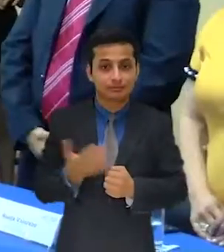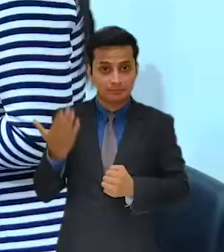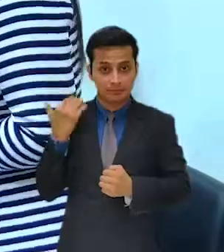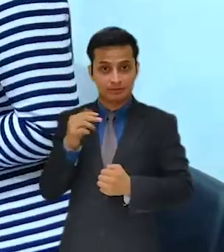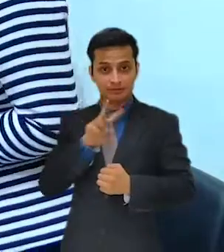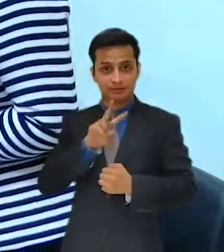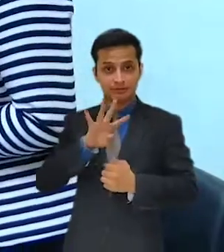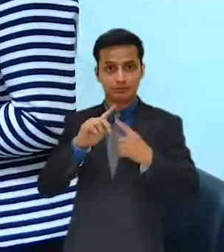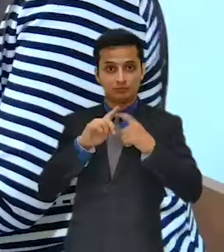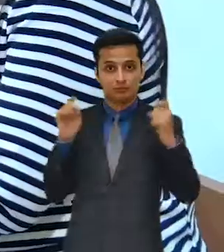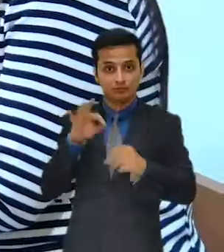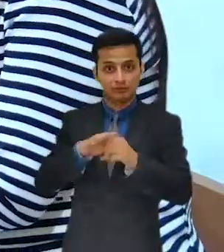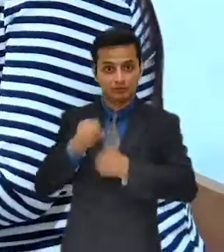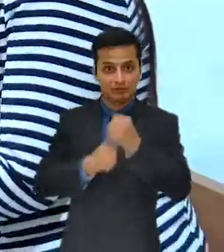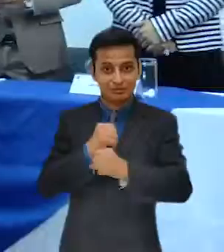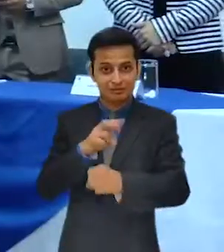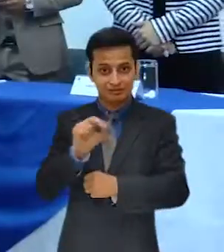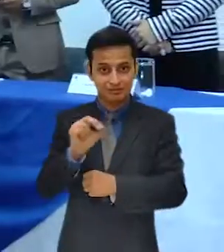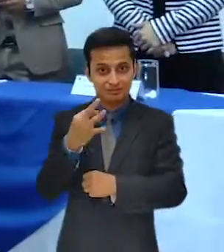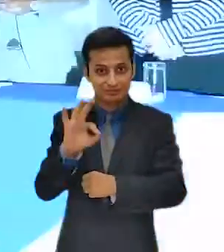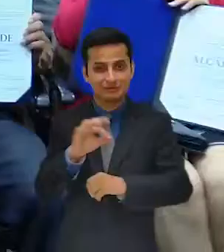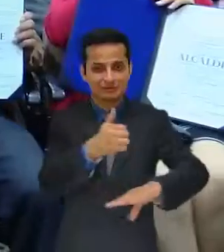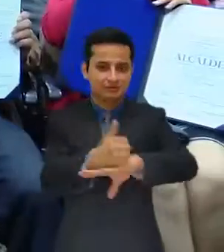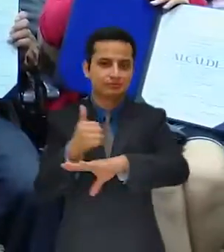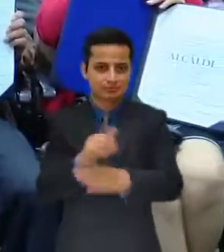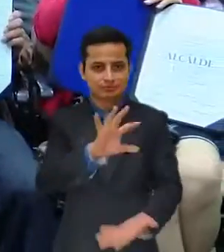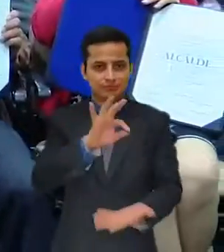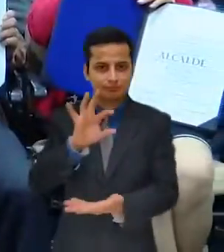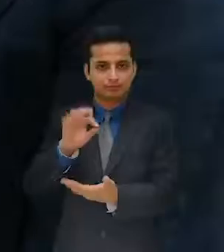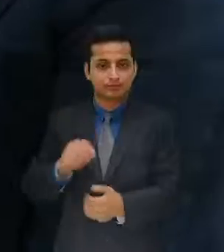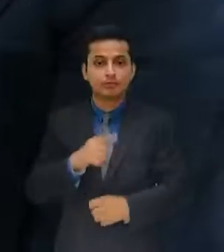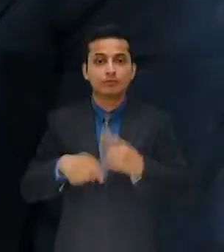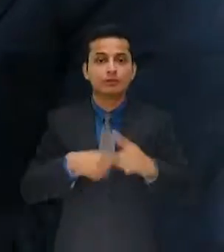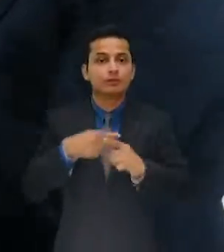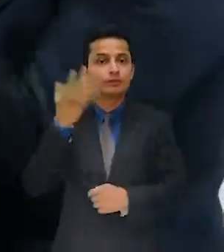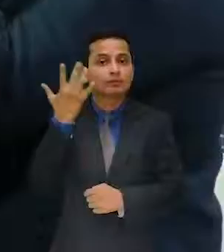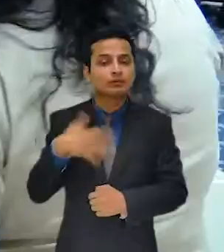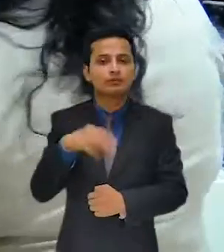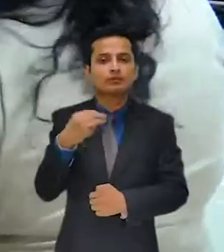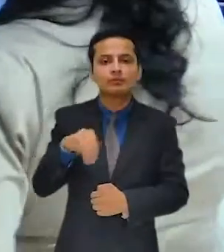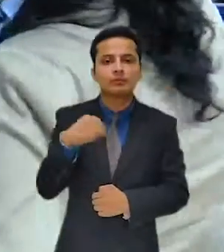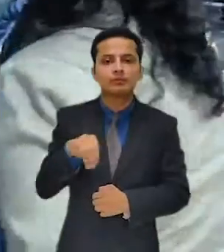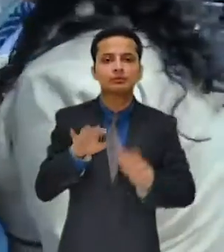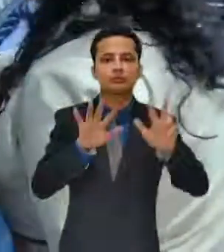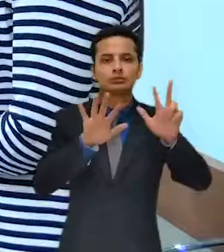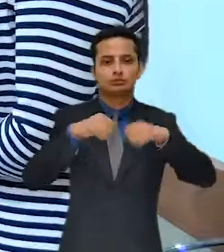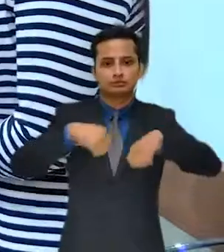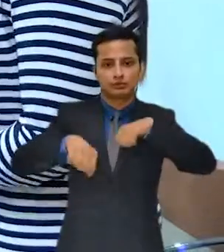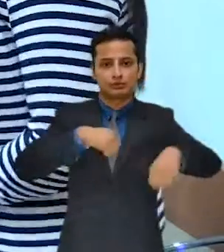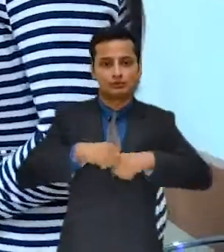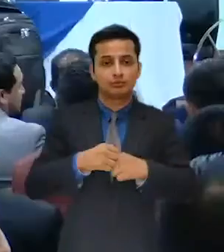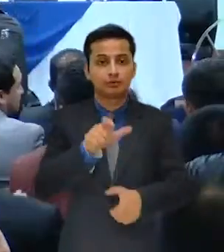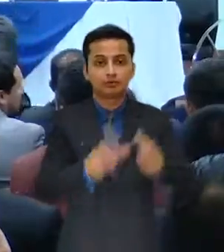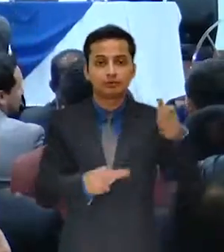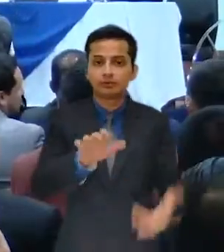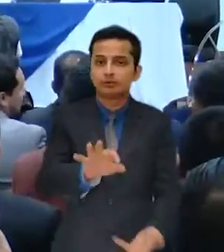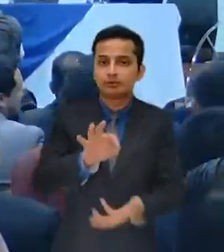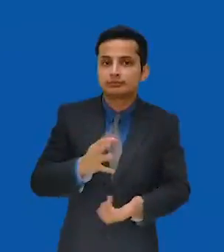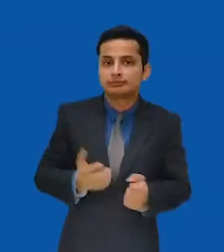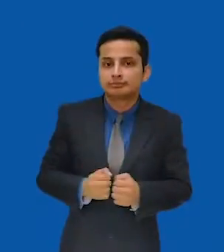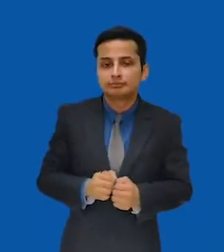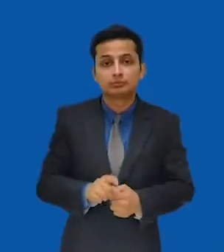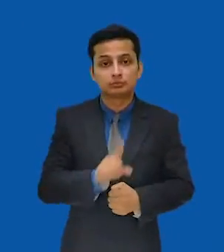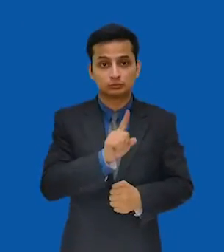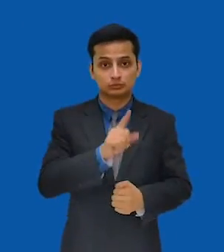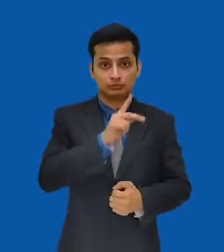las elecciones seccionales 2019. La entrega se cumplió este miércoles 8 de mayo. En esta provincia, la ciudadanía